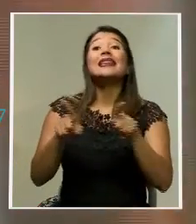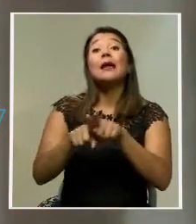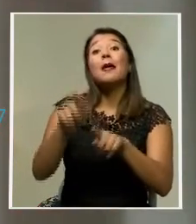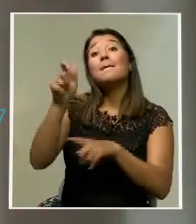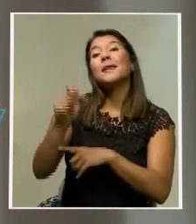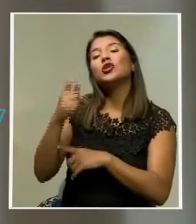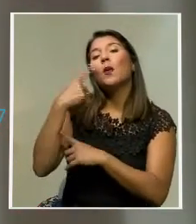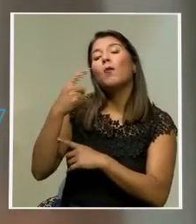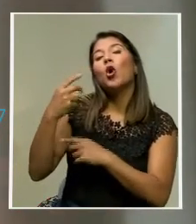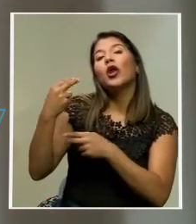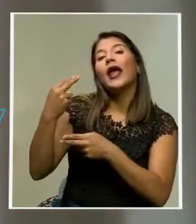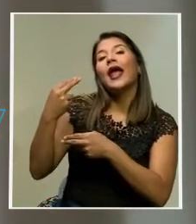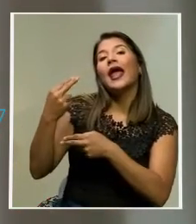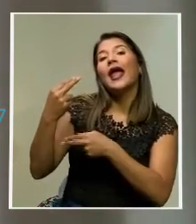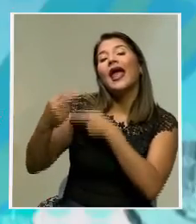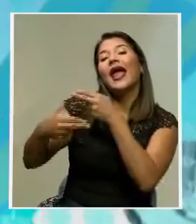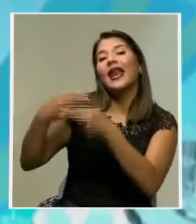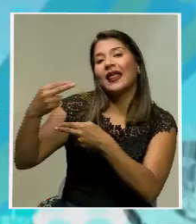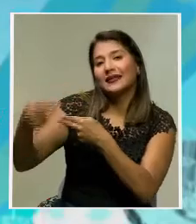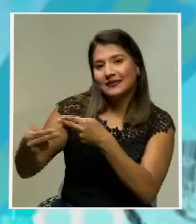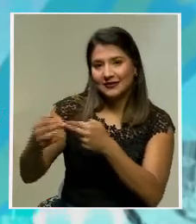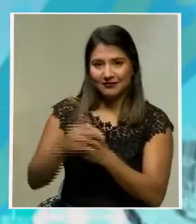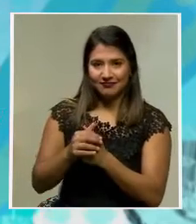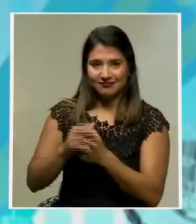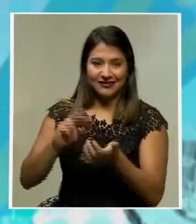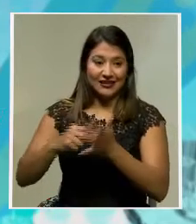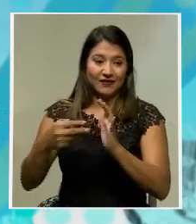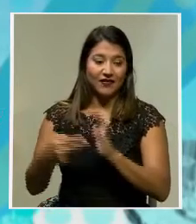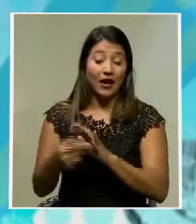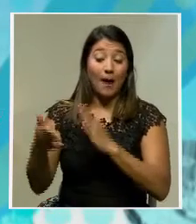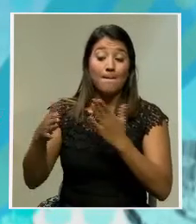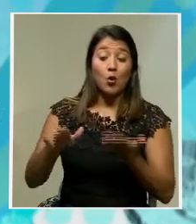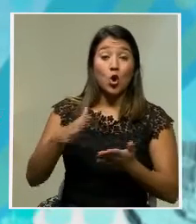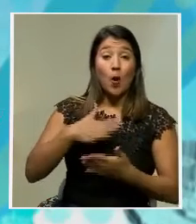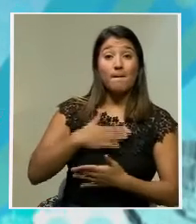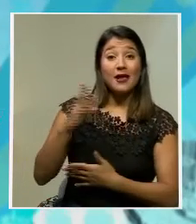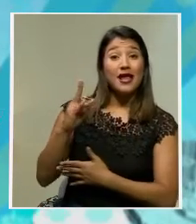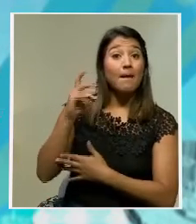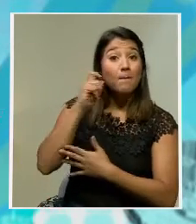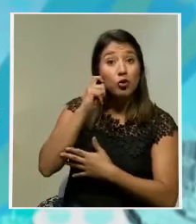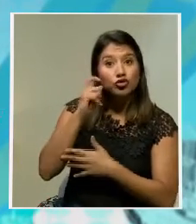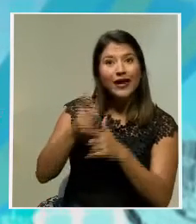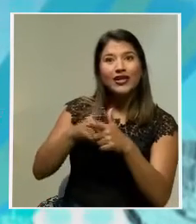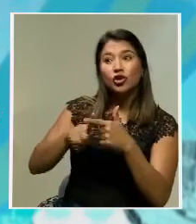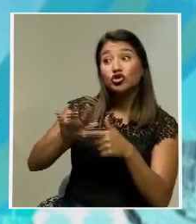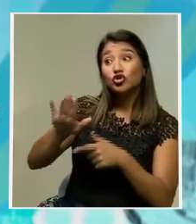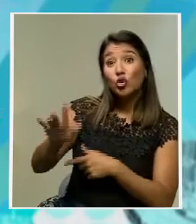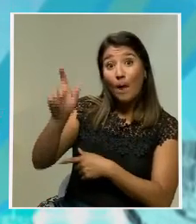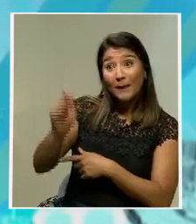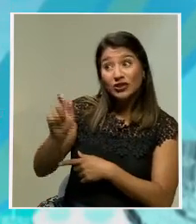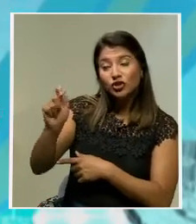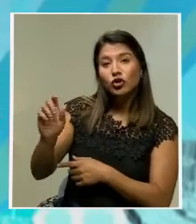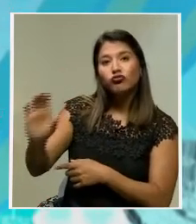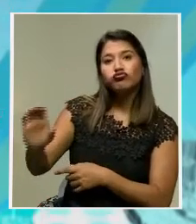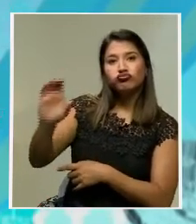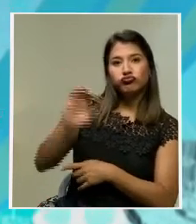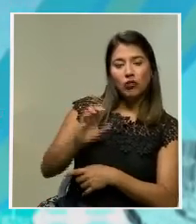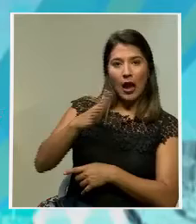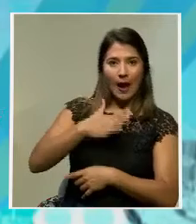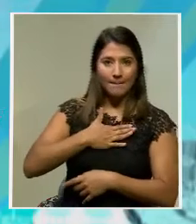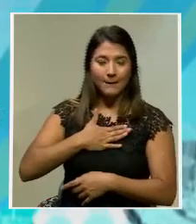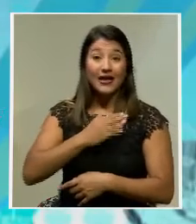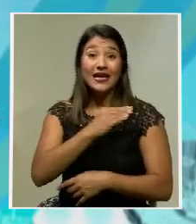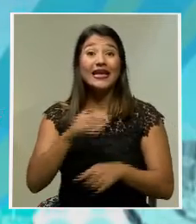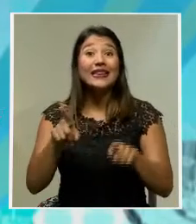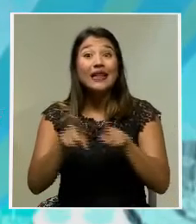que murió mi cónyuge, por ejemplo, y pude heredar esa pensión. Y tenemos casos que además de esas pensiones también tienen una